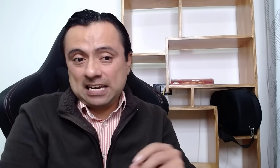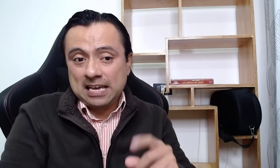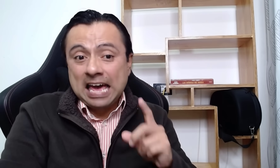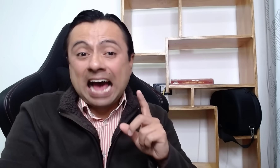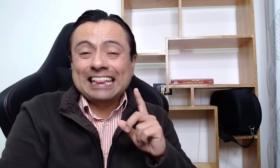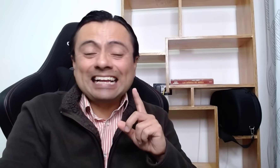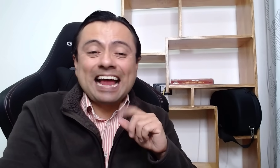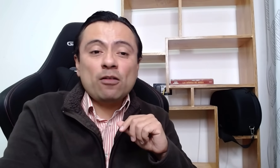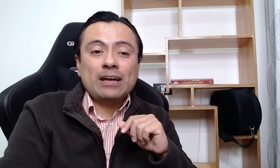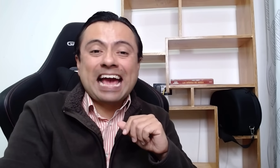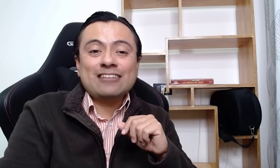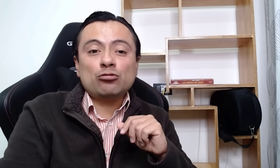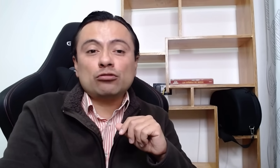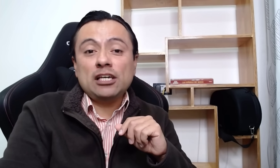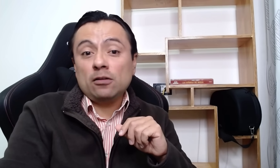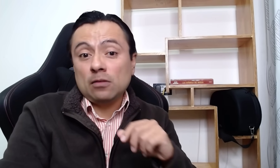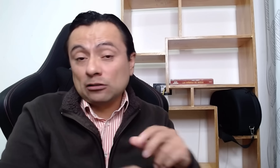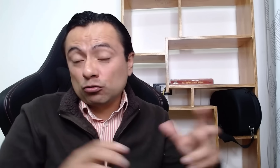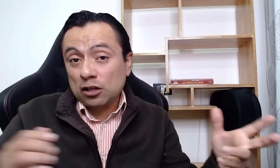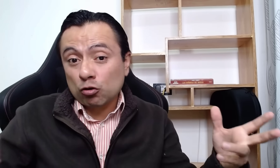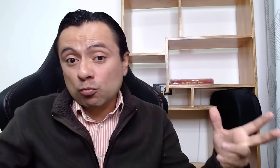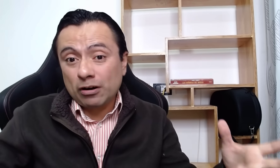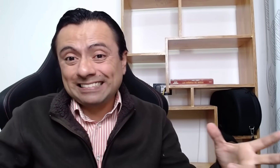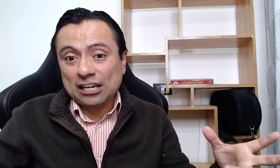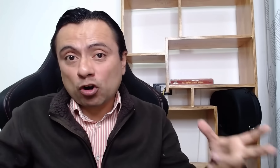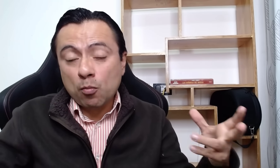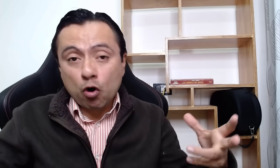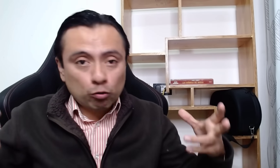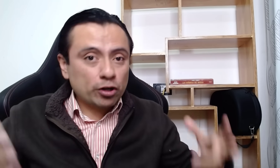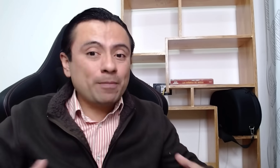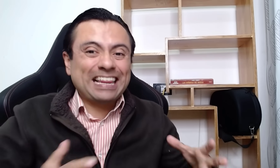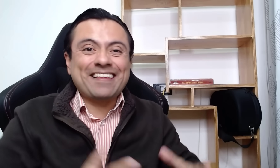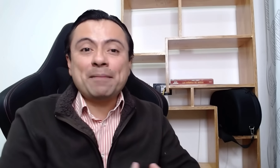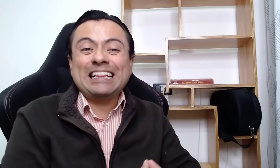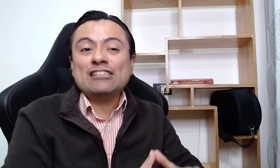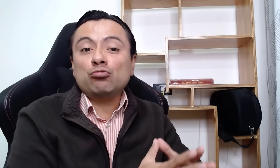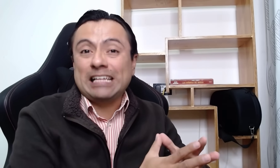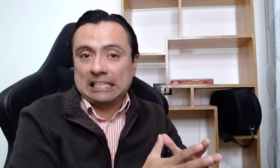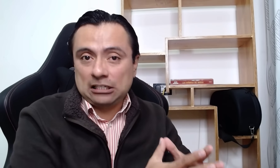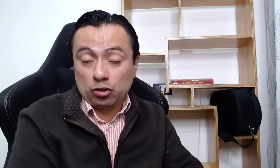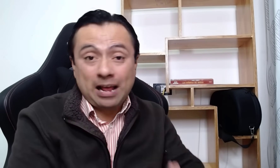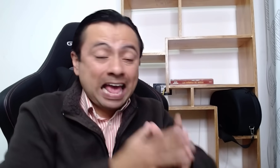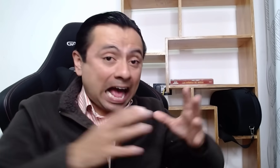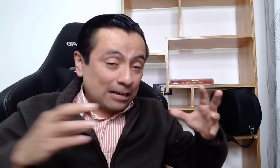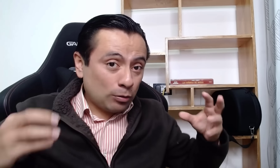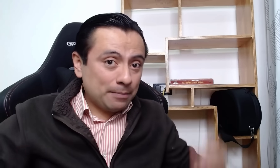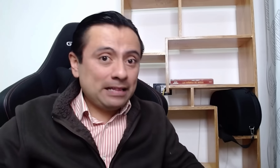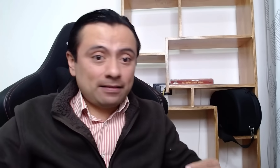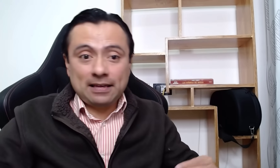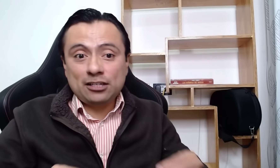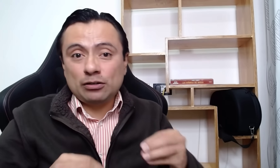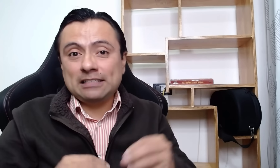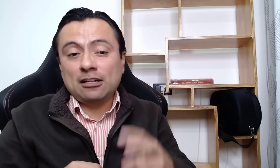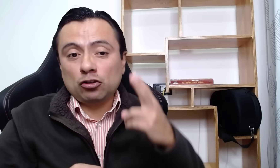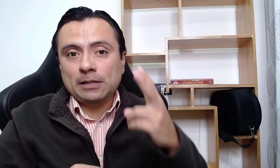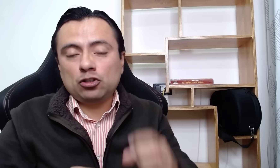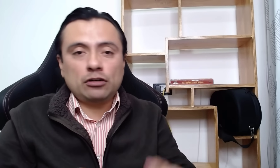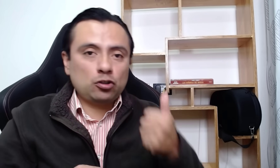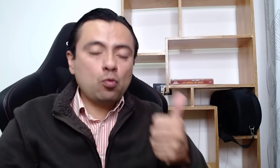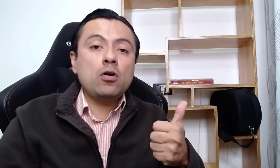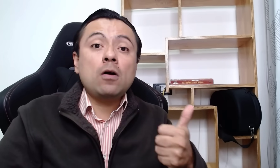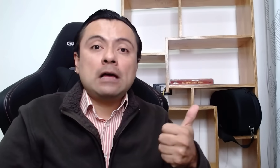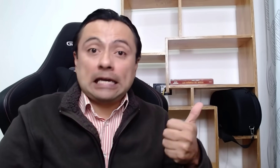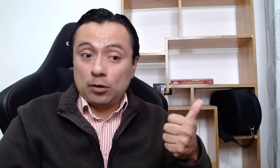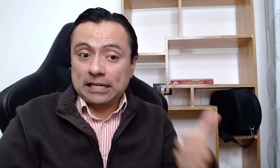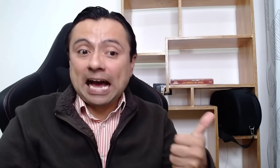el Nini, a tal grado que han surgido rumores del cómo ocurrió verdaderamente su detención. Actualmente, de hecho, existen dos